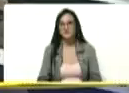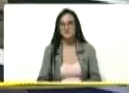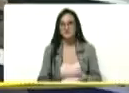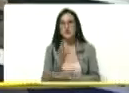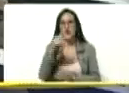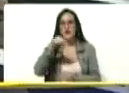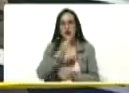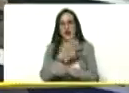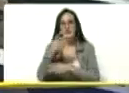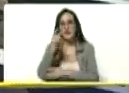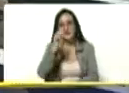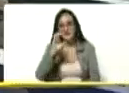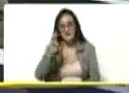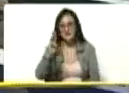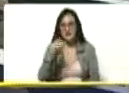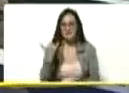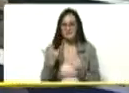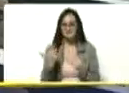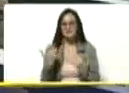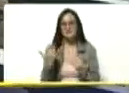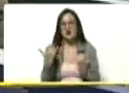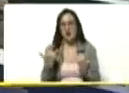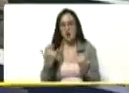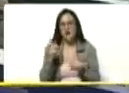del ALBA. Están presentes.